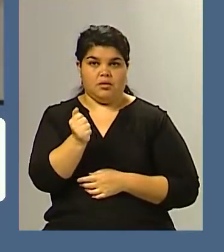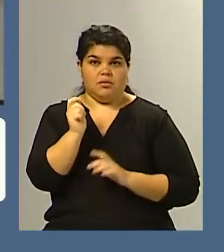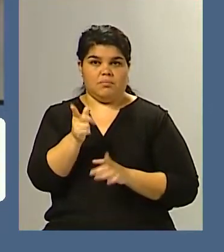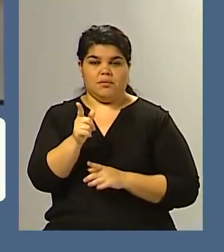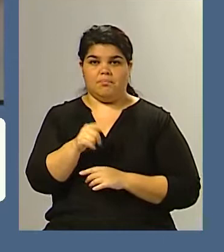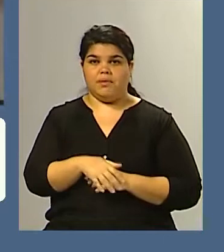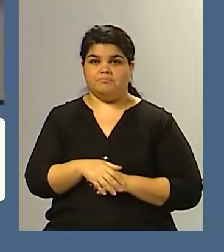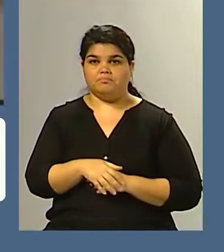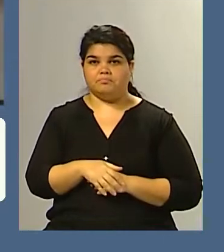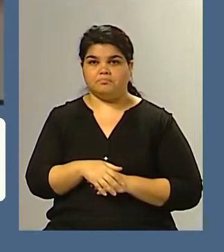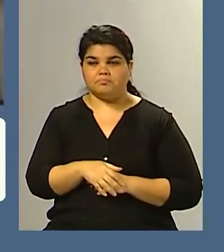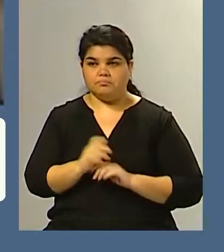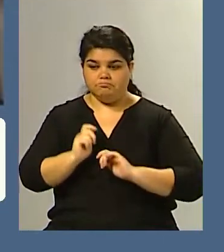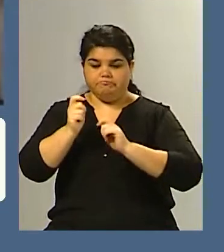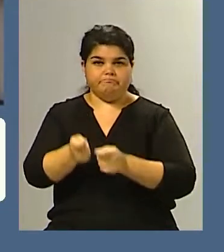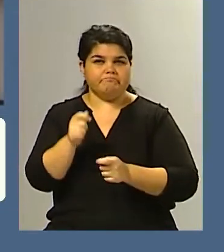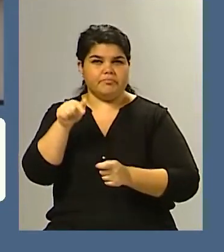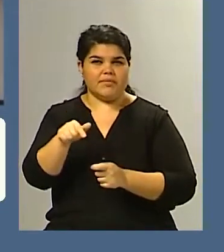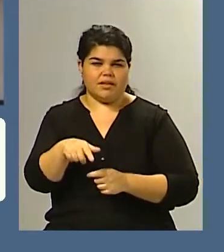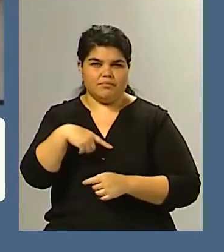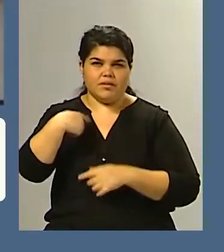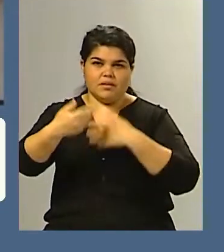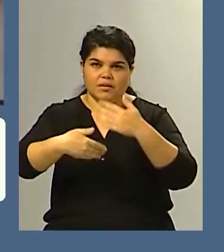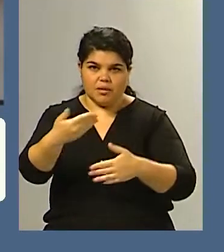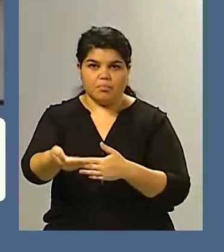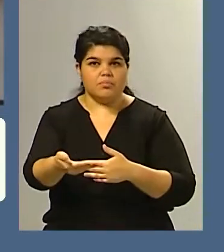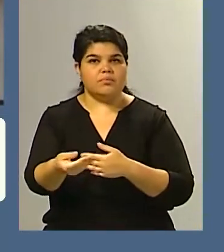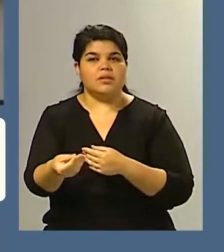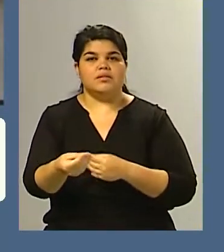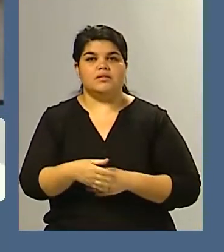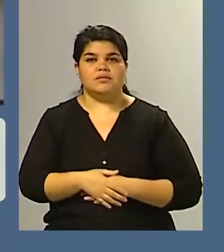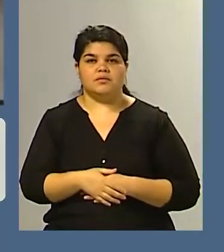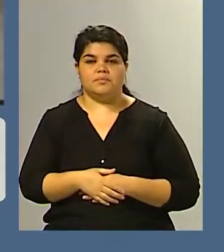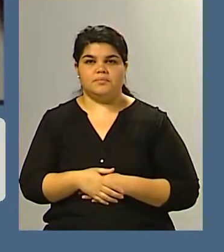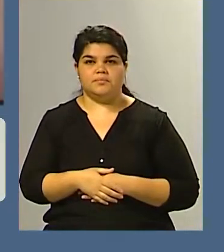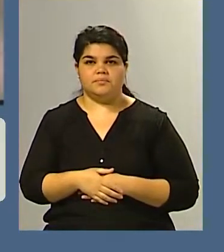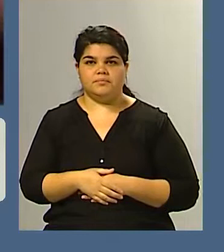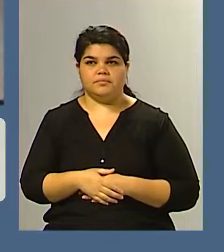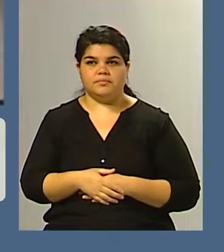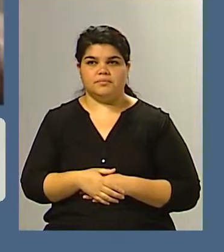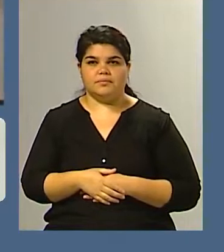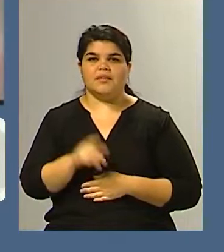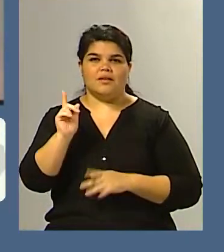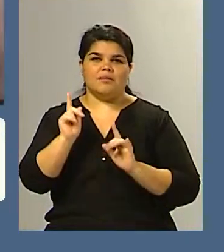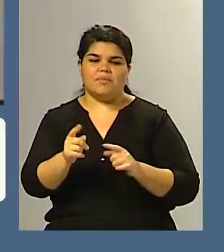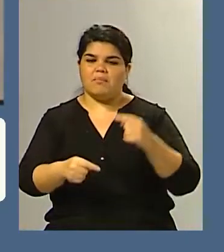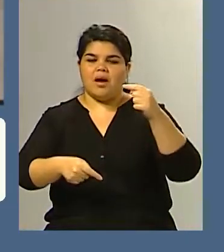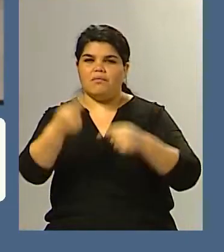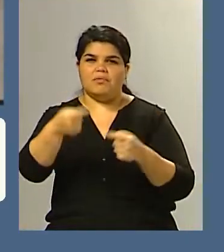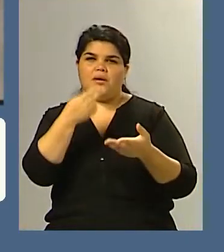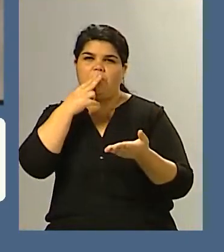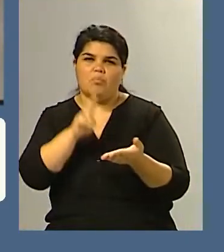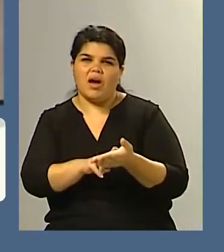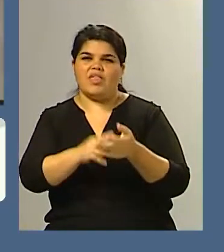después yo creo que cuando le hacen el impeachment tiene que ver también o encontró argumento en desequilibrio fiscal, además de otras